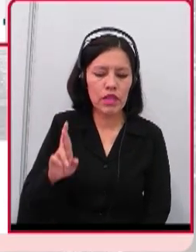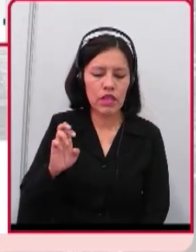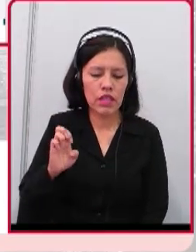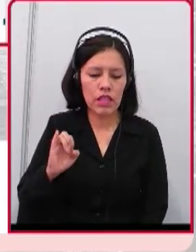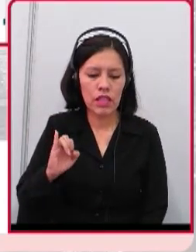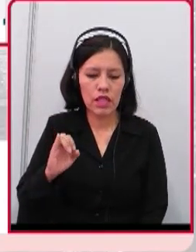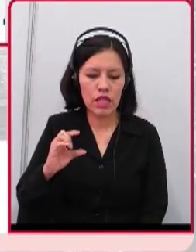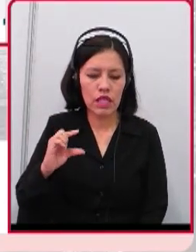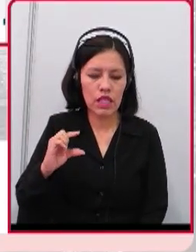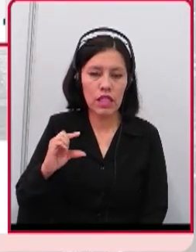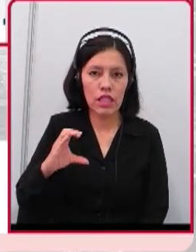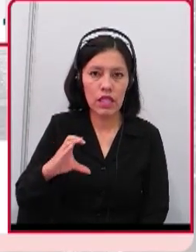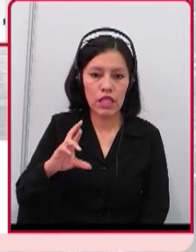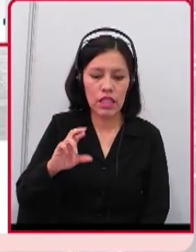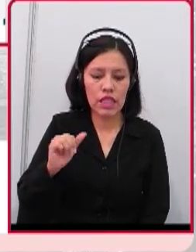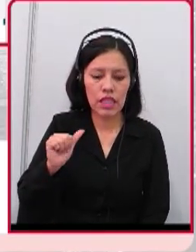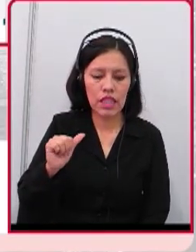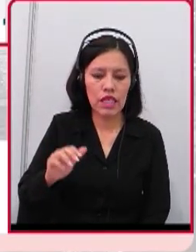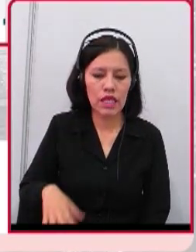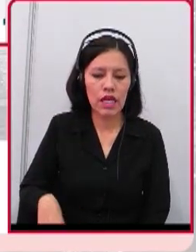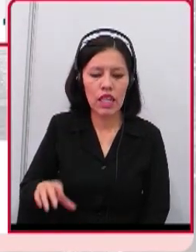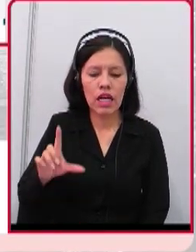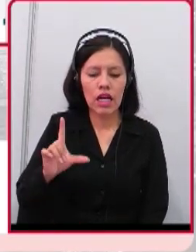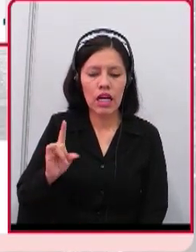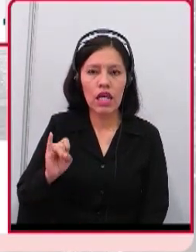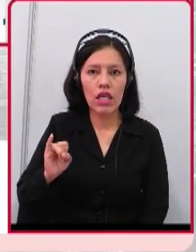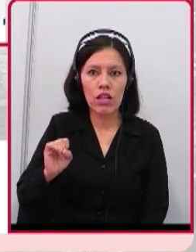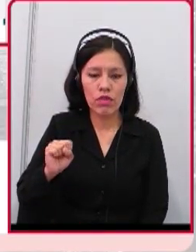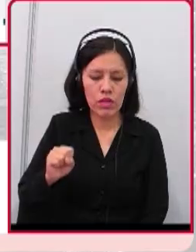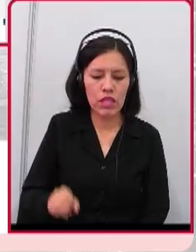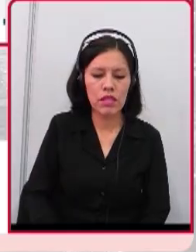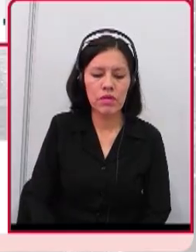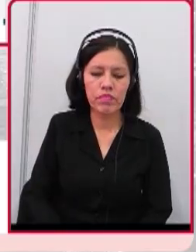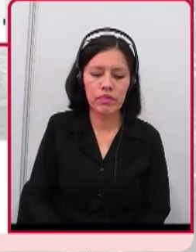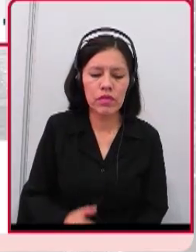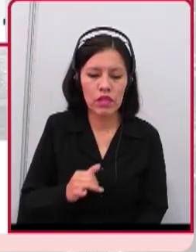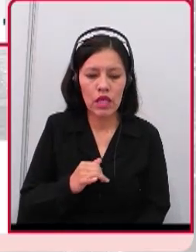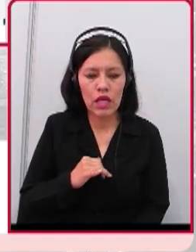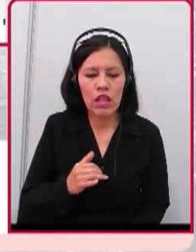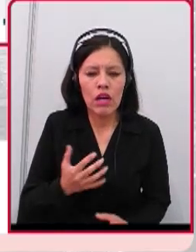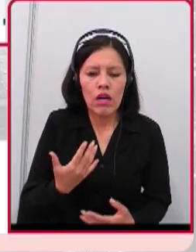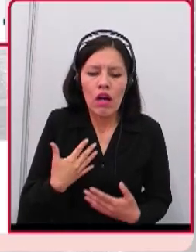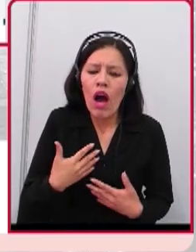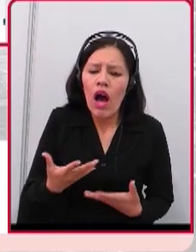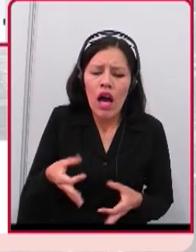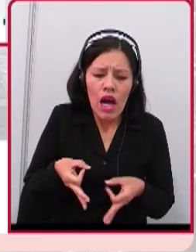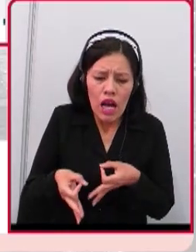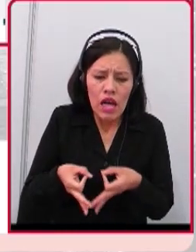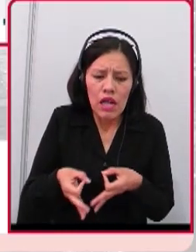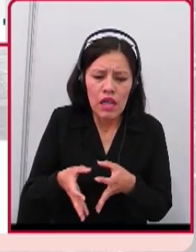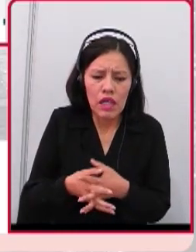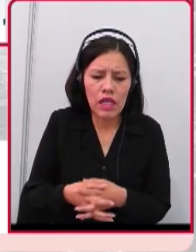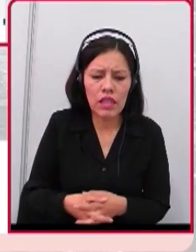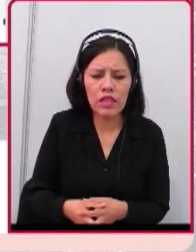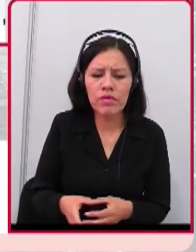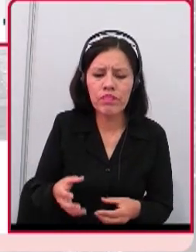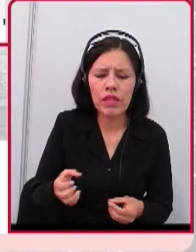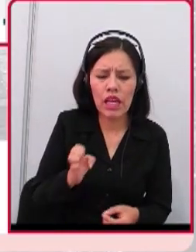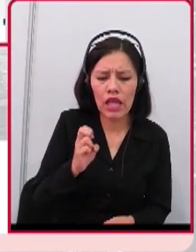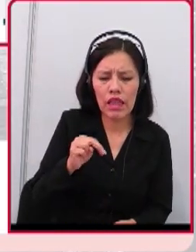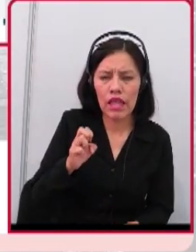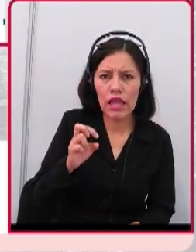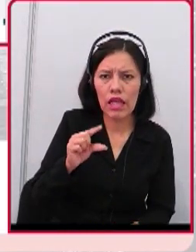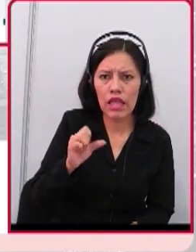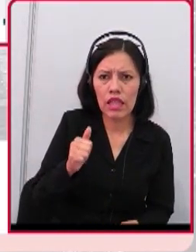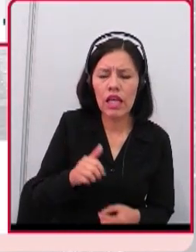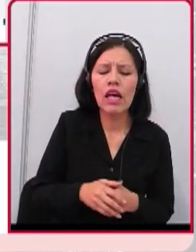mineralización de enargita pirita, asociada principalmente a la alteración argílica avanzada en la zona de Marcapunta Oeste.